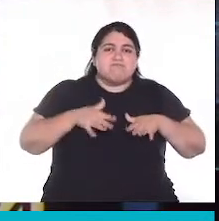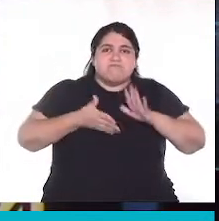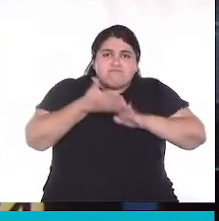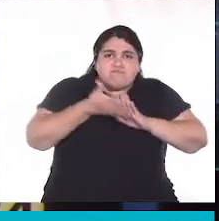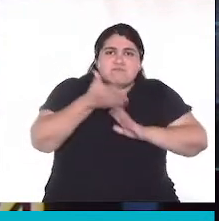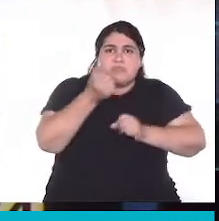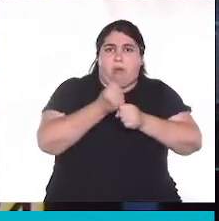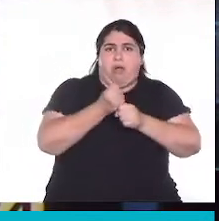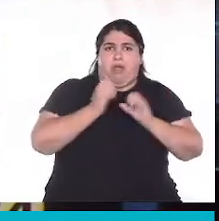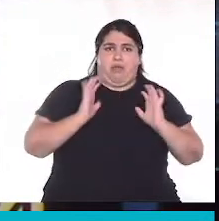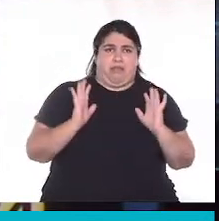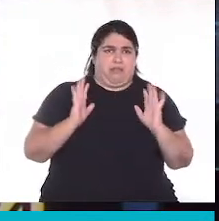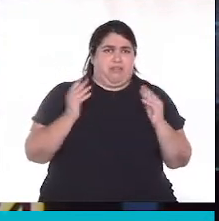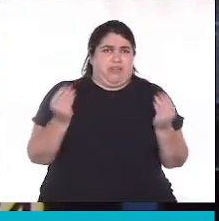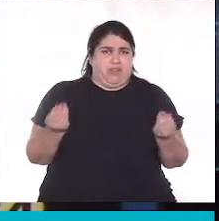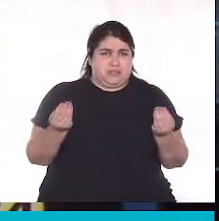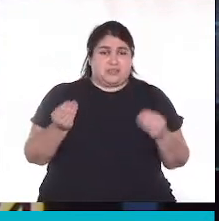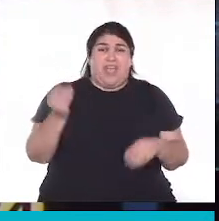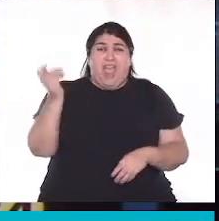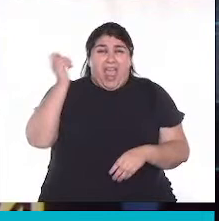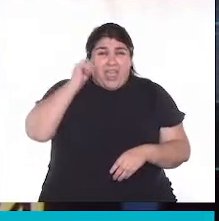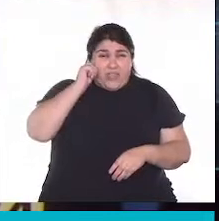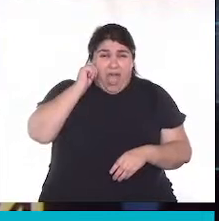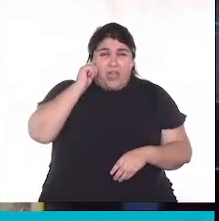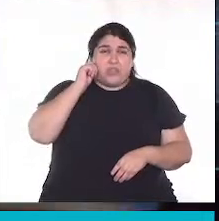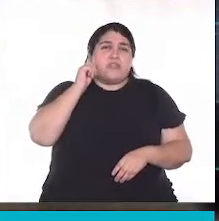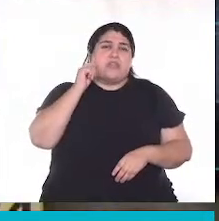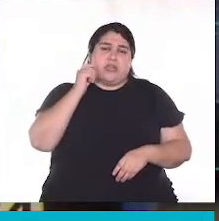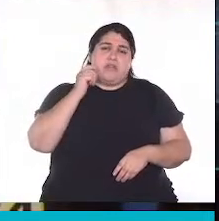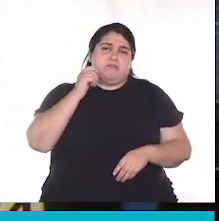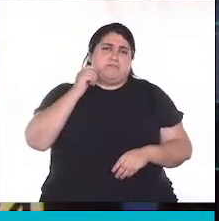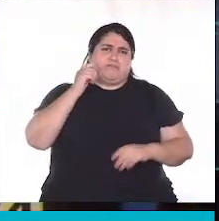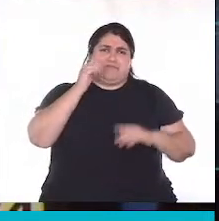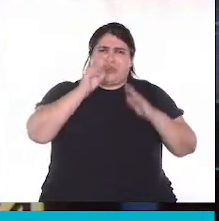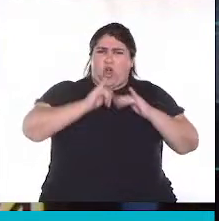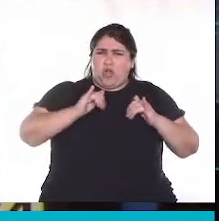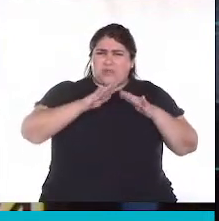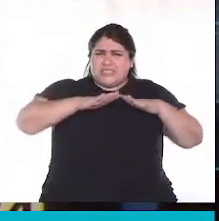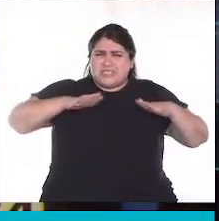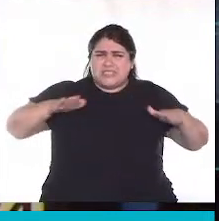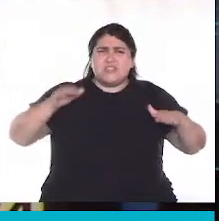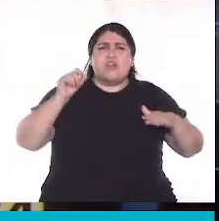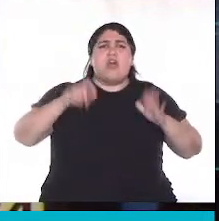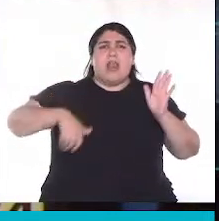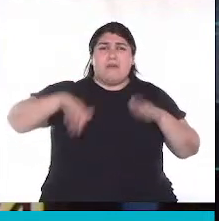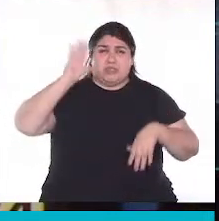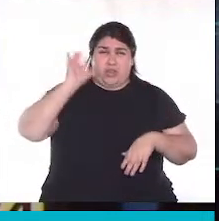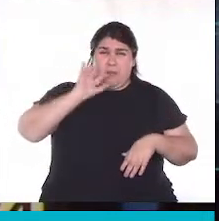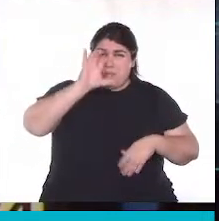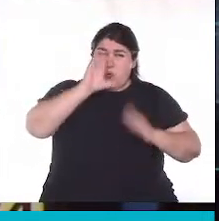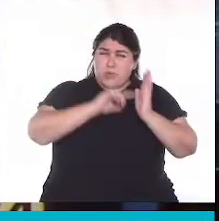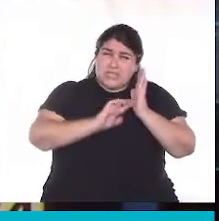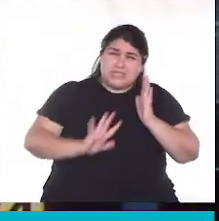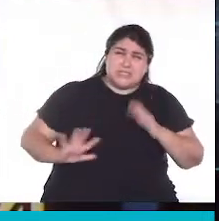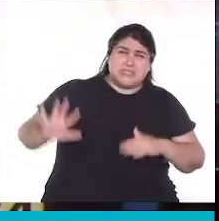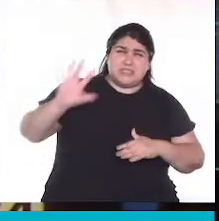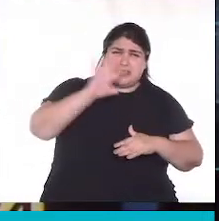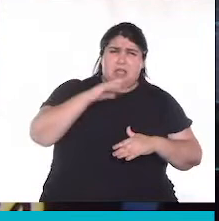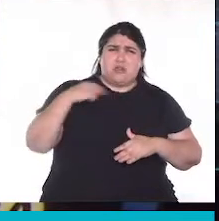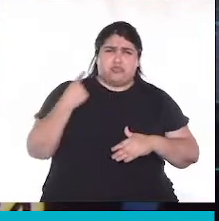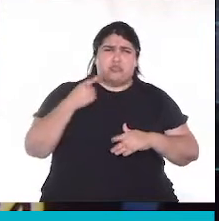que ha bajado mucho la edad de ingreso al consumo. Todos quienes estamos acá recorremos la provincia y hemos